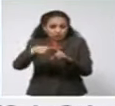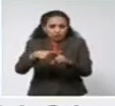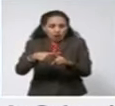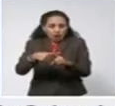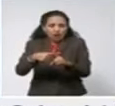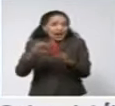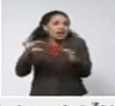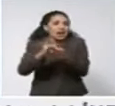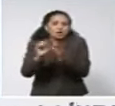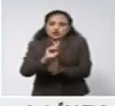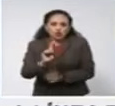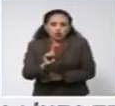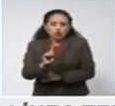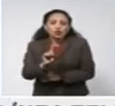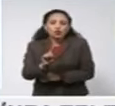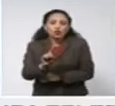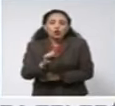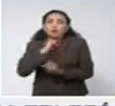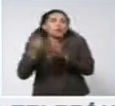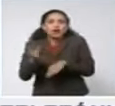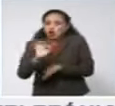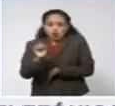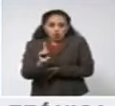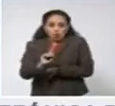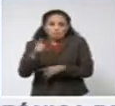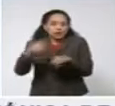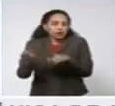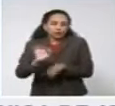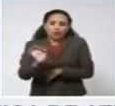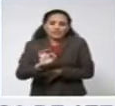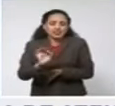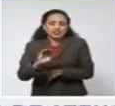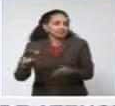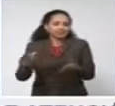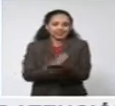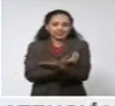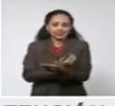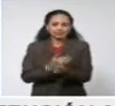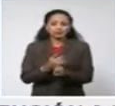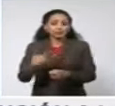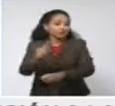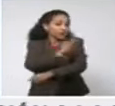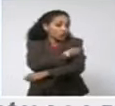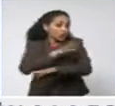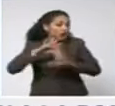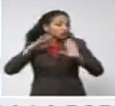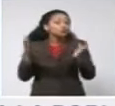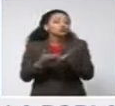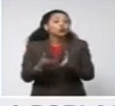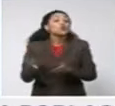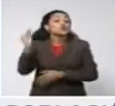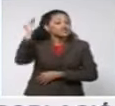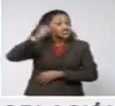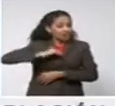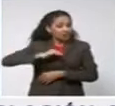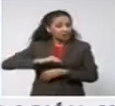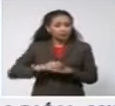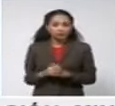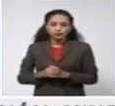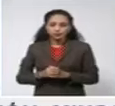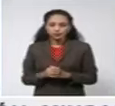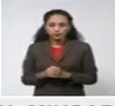pero indiscutiblemente no llegas a curarte. Y vacuna, todo el mundo conoce la opinión,